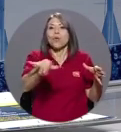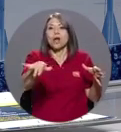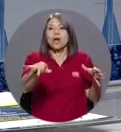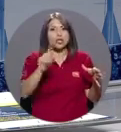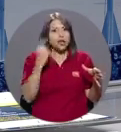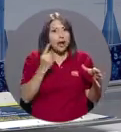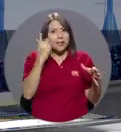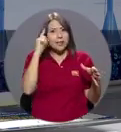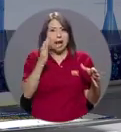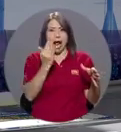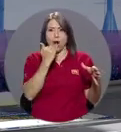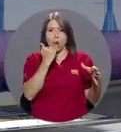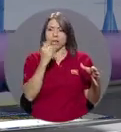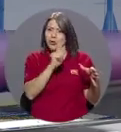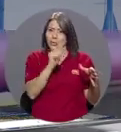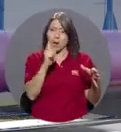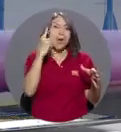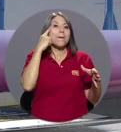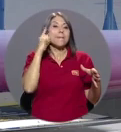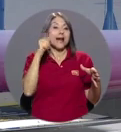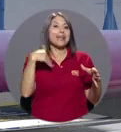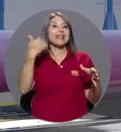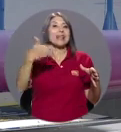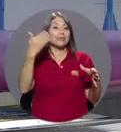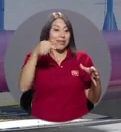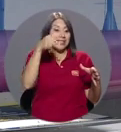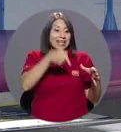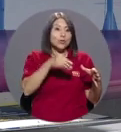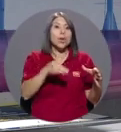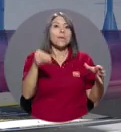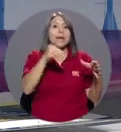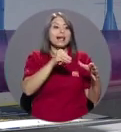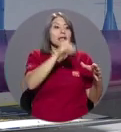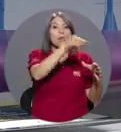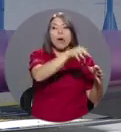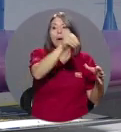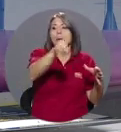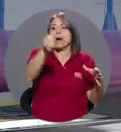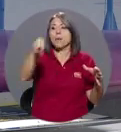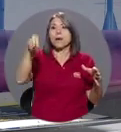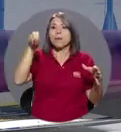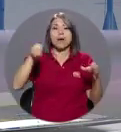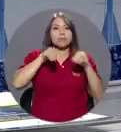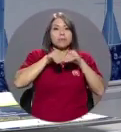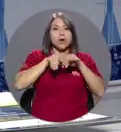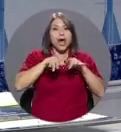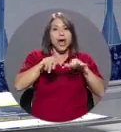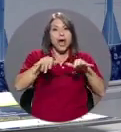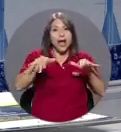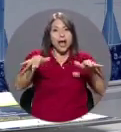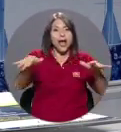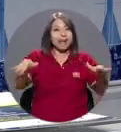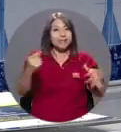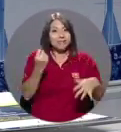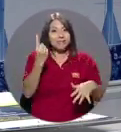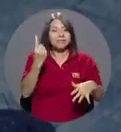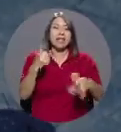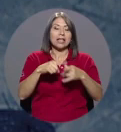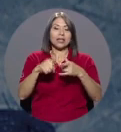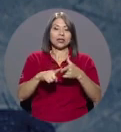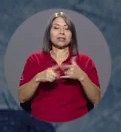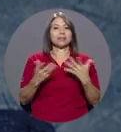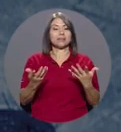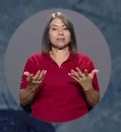de proteínas, sino también para repoblar, para darle un poquito, ¿verdad?, al entorno natural de donde se extrajo en gran cantidad de este organismo,